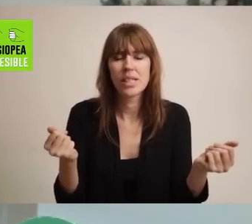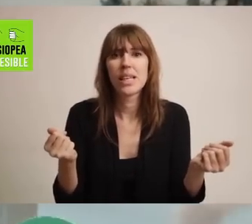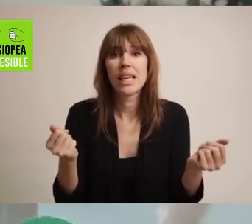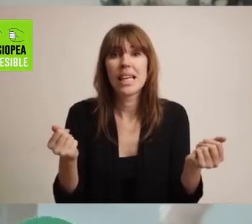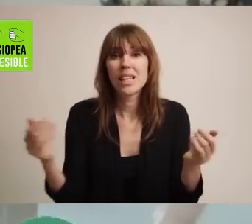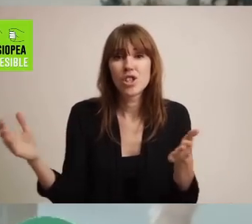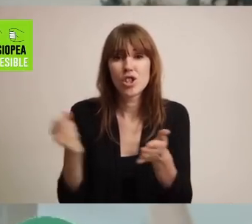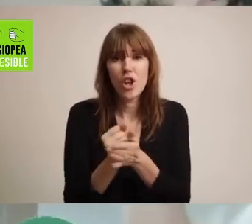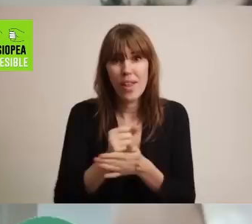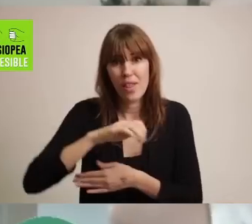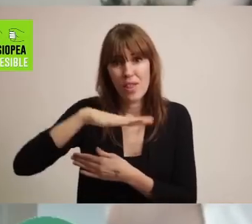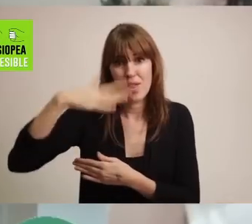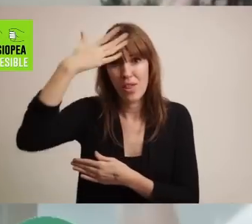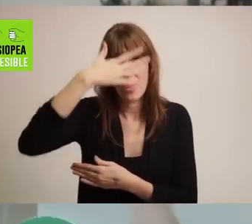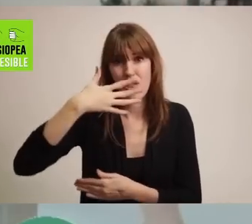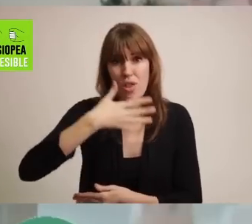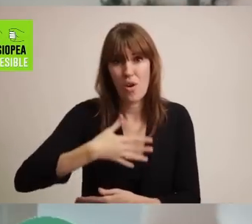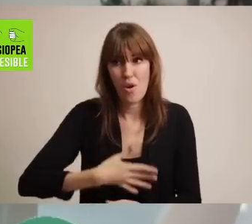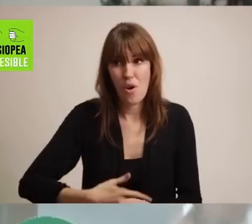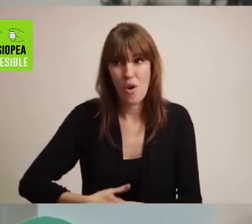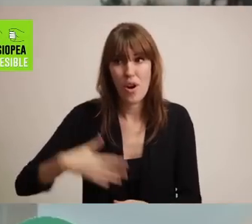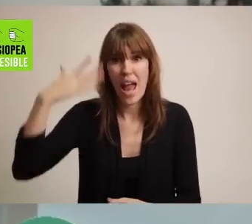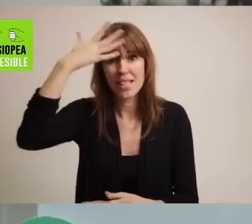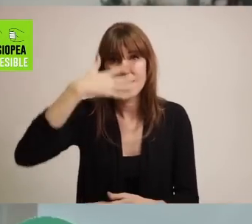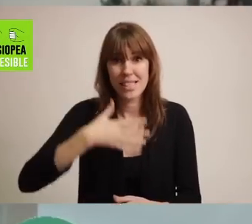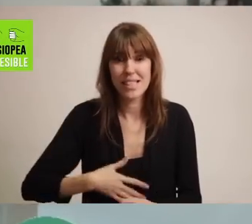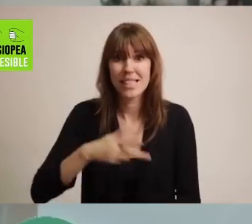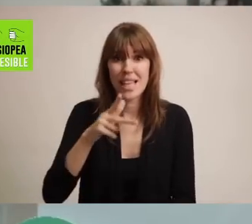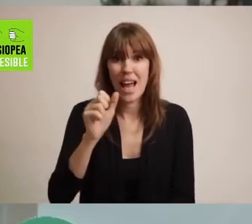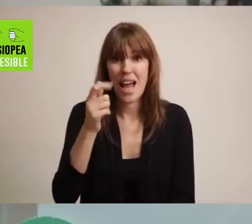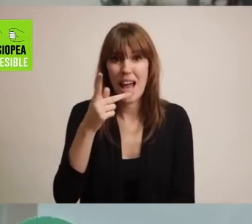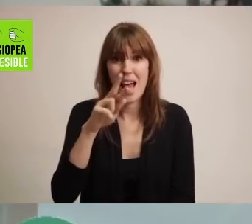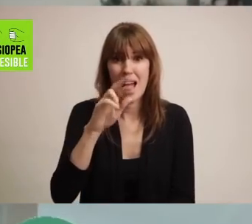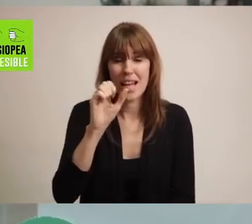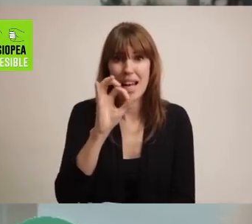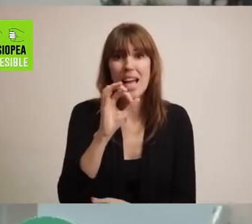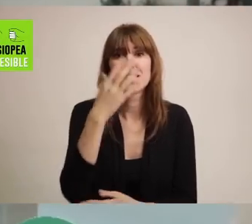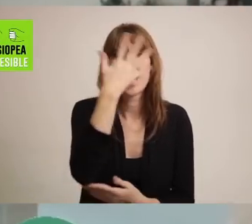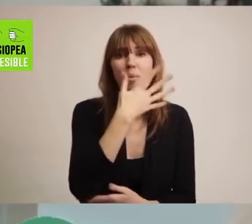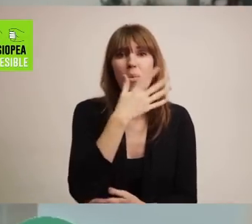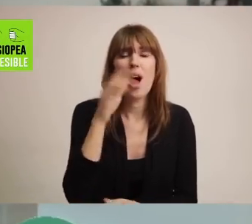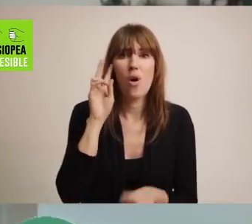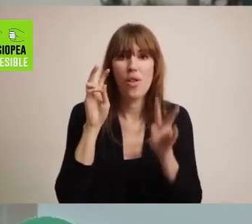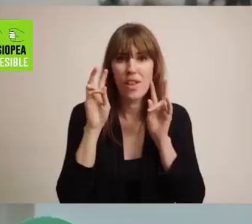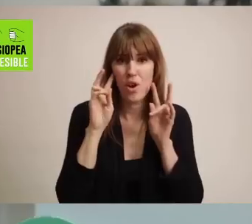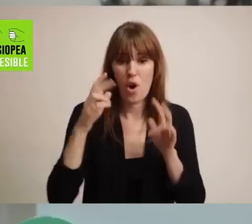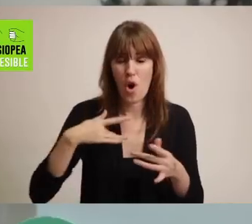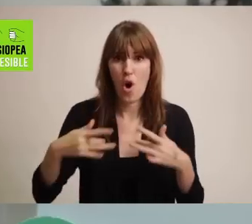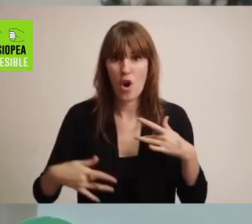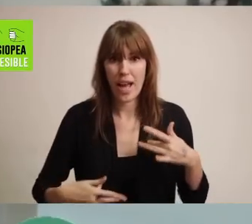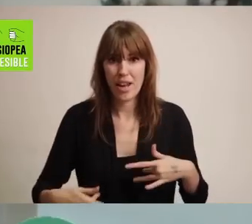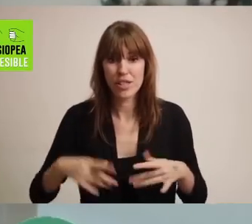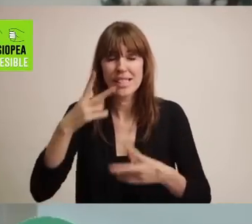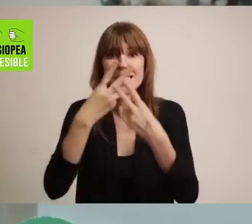las zonas, campo áurico, chakras, órganos. Y el chequeo forma parte de